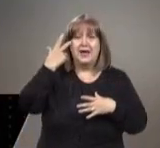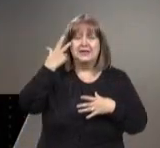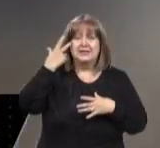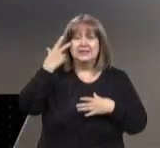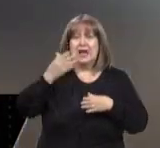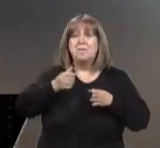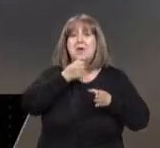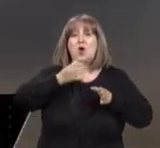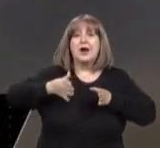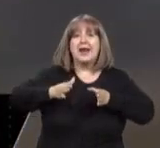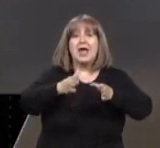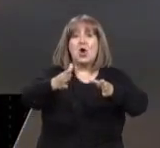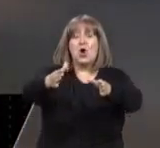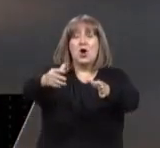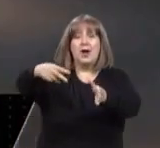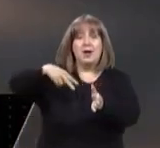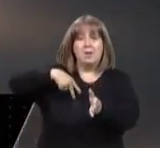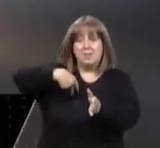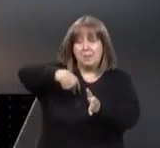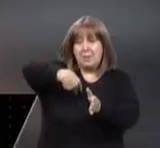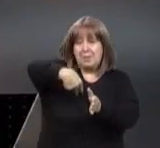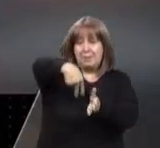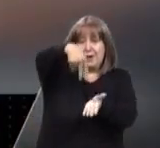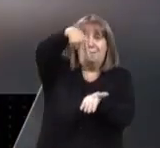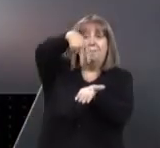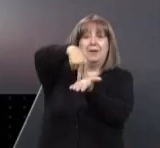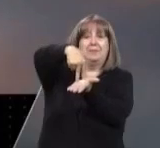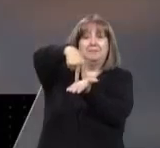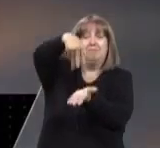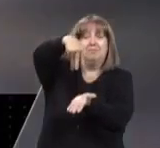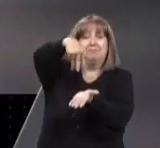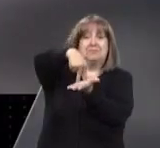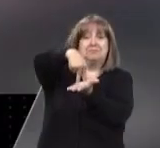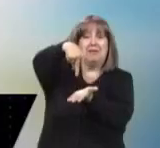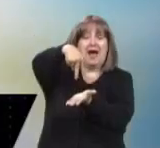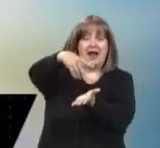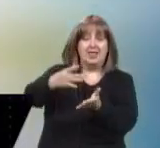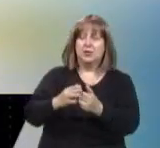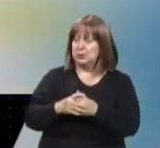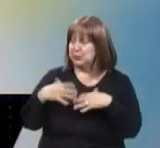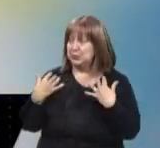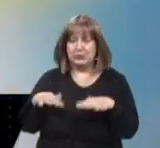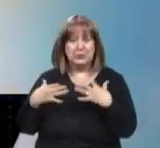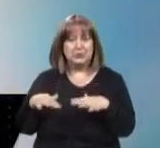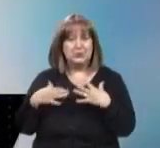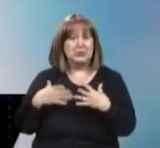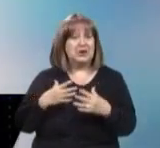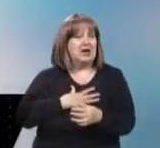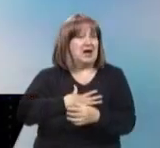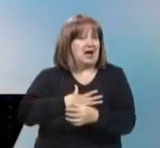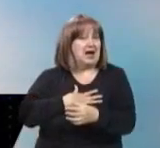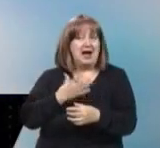río. El enorme Messi, bueno, claro, los vuelve locos, se juntan a ver los partidos de la selección argentina. ¿Sí? Son países que tienen este fenómeno, son